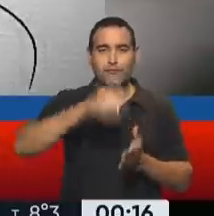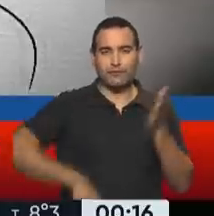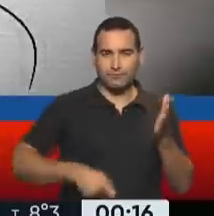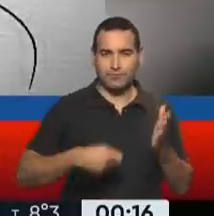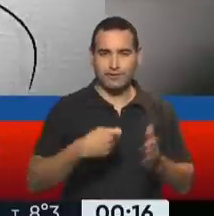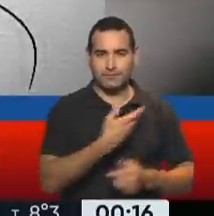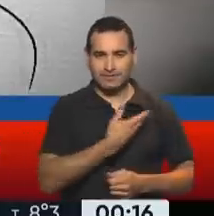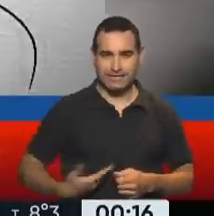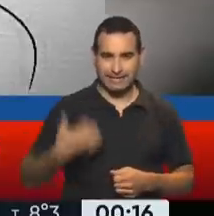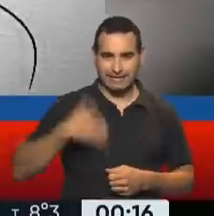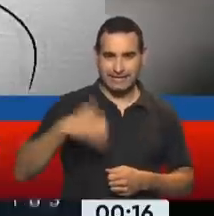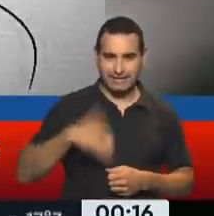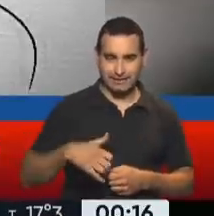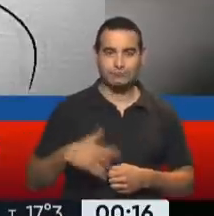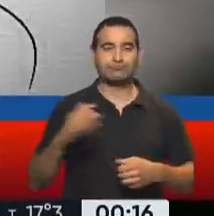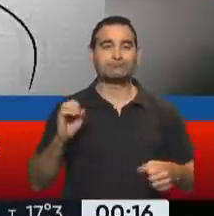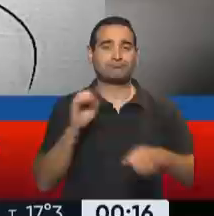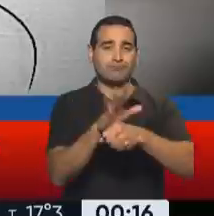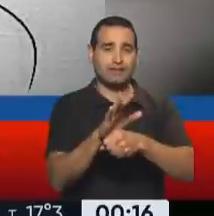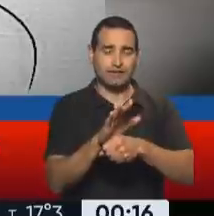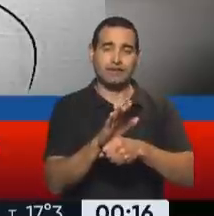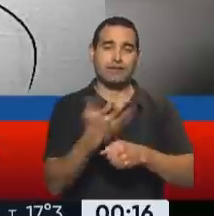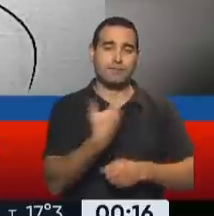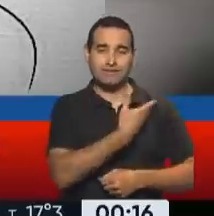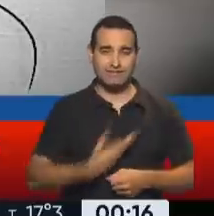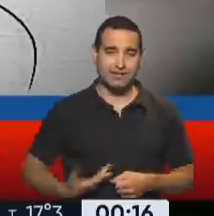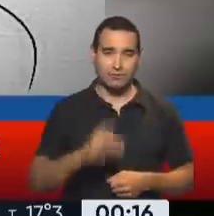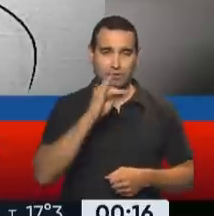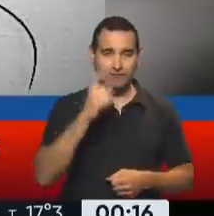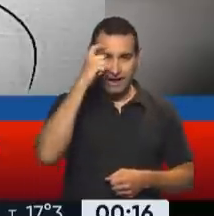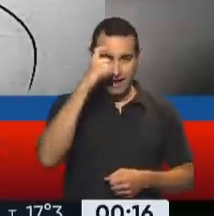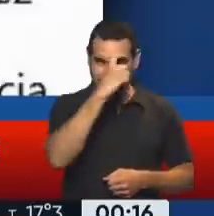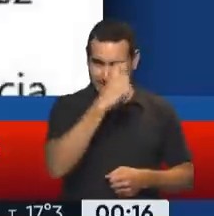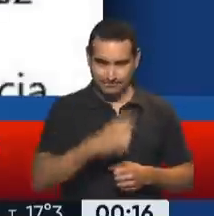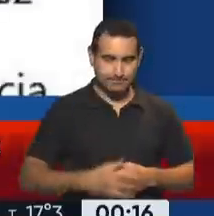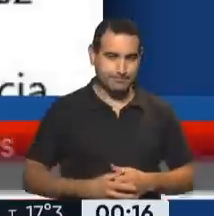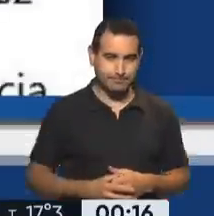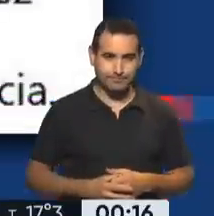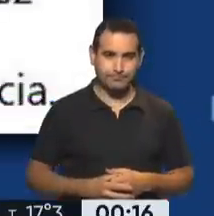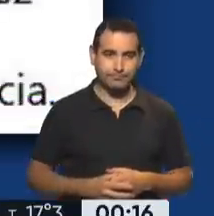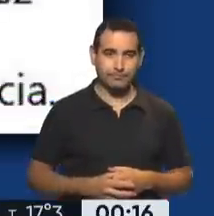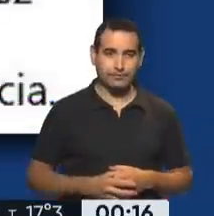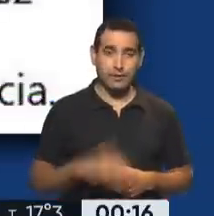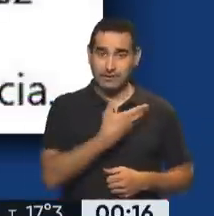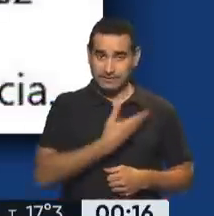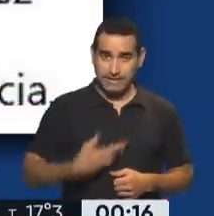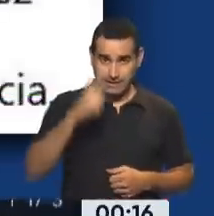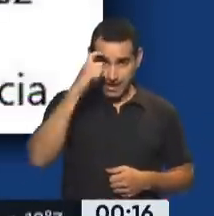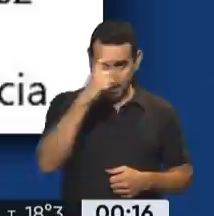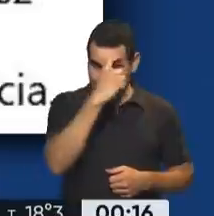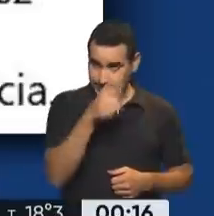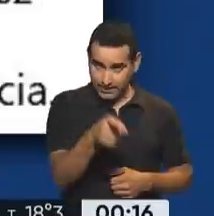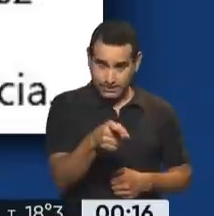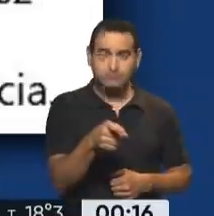mandatario argentino dirigida a su colega de Bolivia, Luis Arce. Luis Arce, que por su